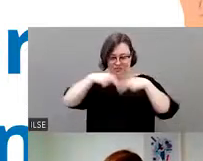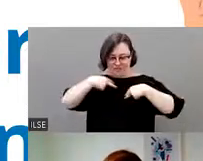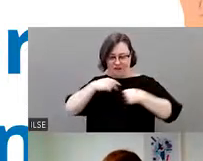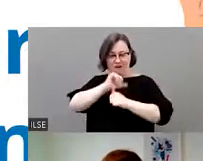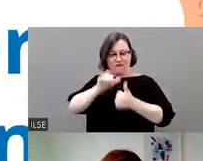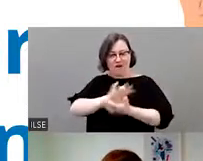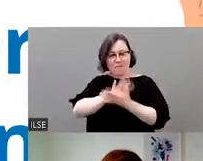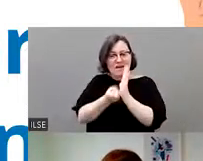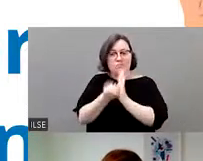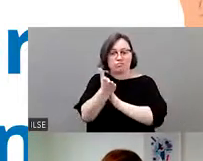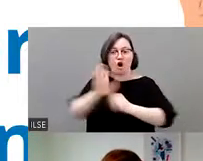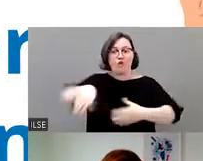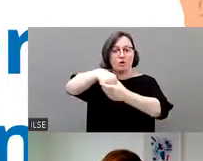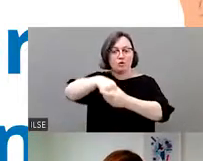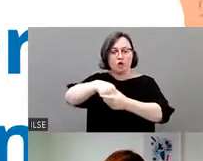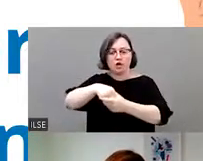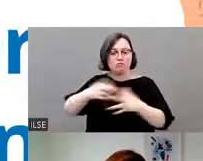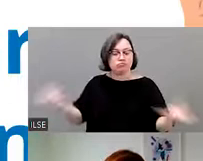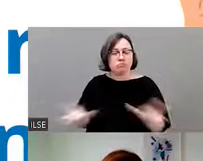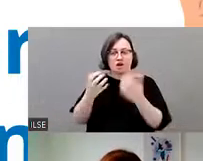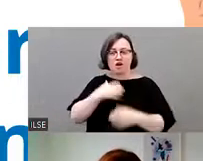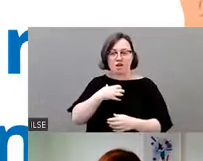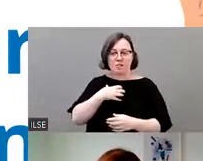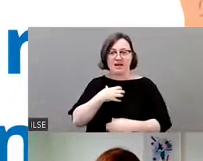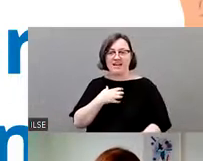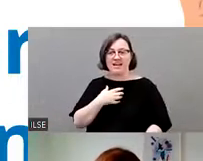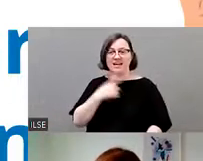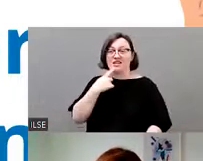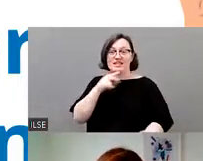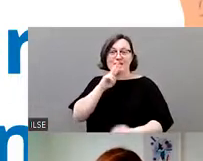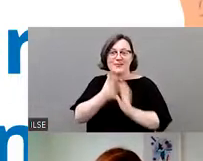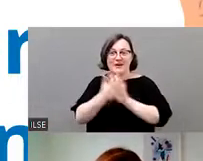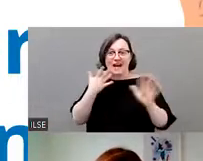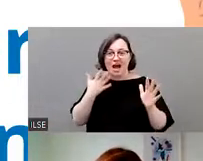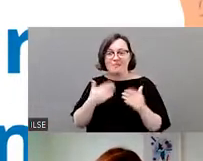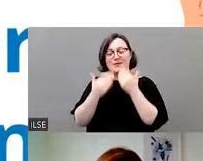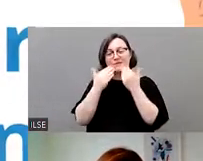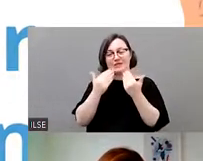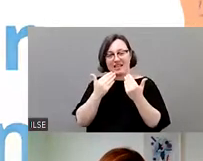decisiones. Y bueno, no sé si he ido muy rápido, muchas gracias